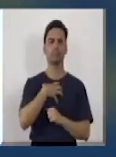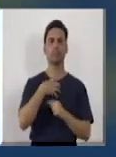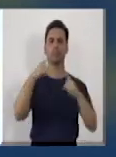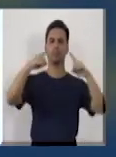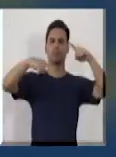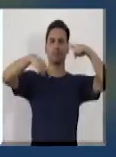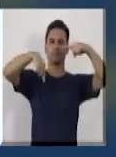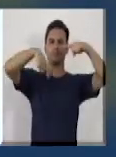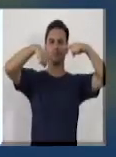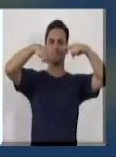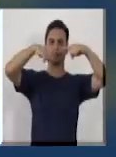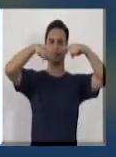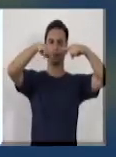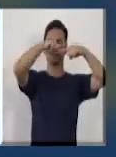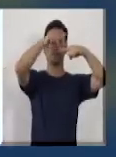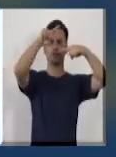cerrada.